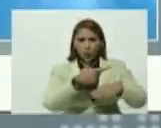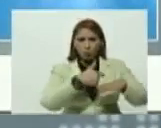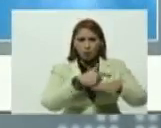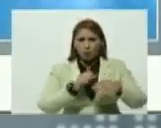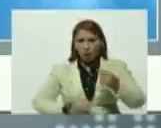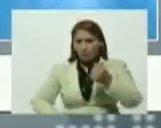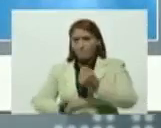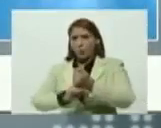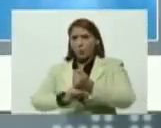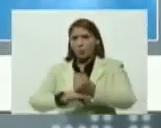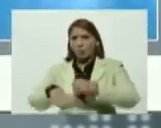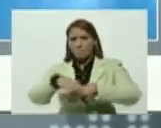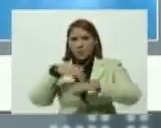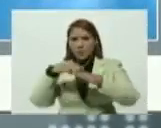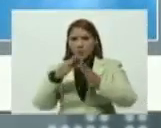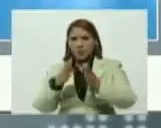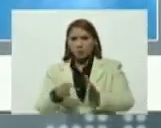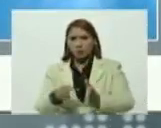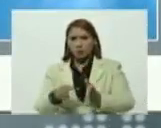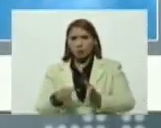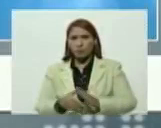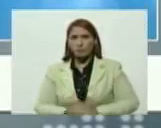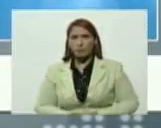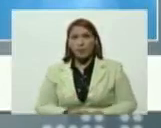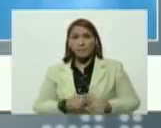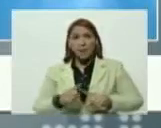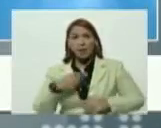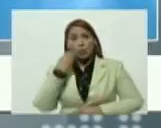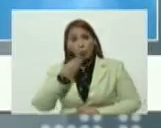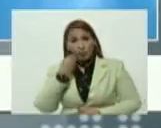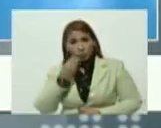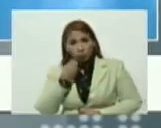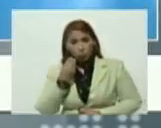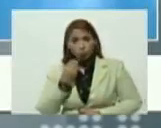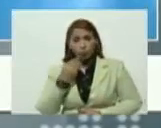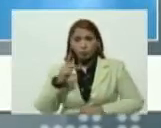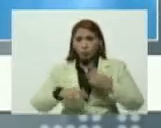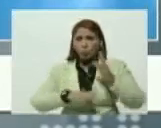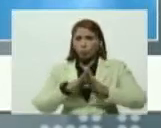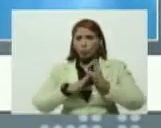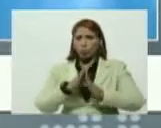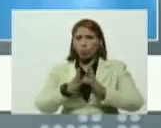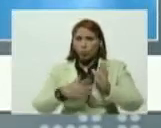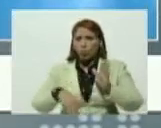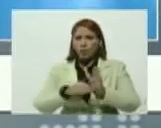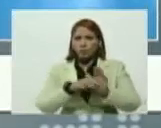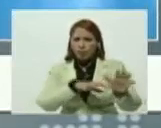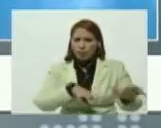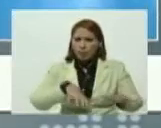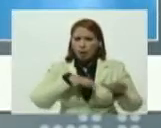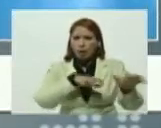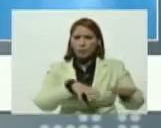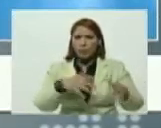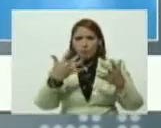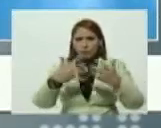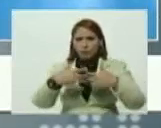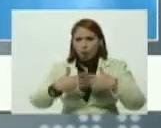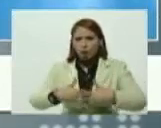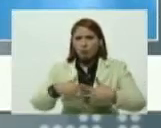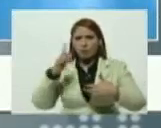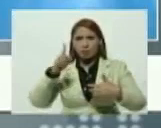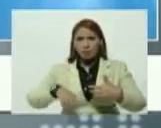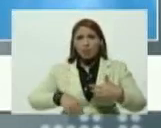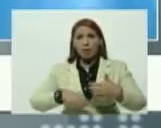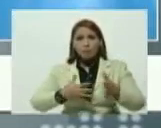ministro Castro Soteldo, todo el apoyo para que la juventud produzca. Vuelta al campo, vuelta a la fábrica, vuelta a